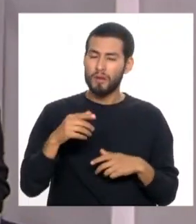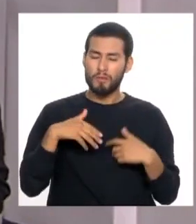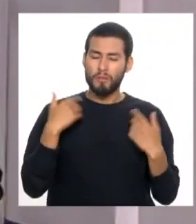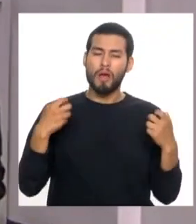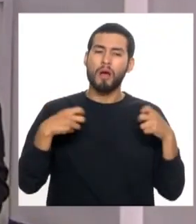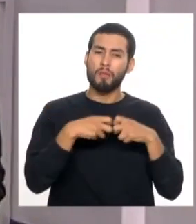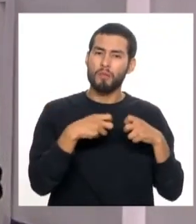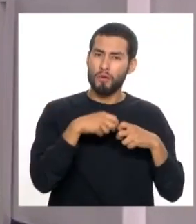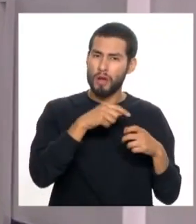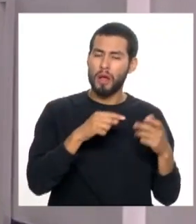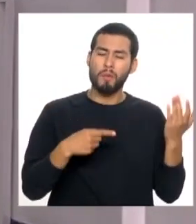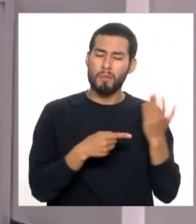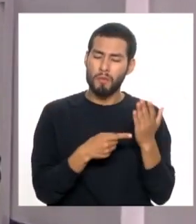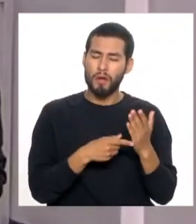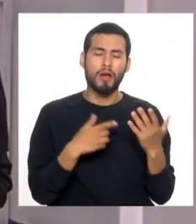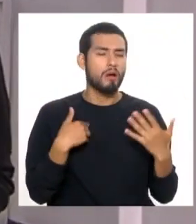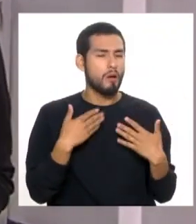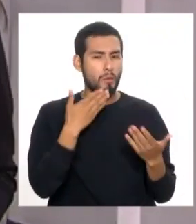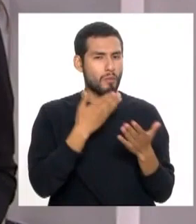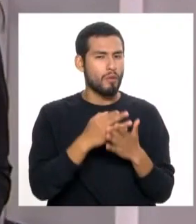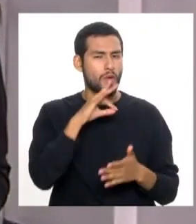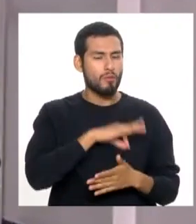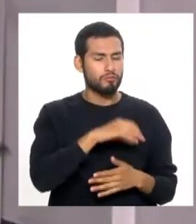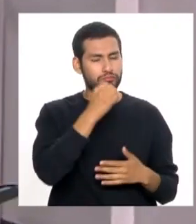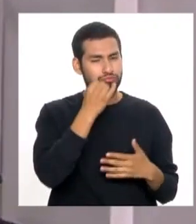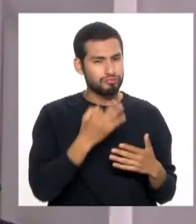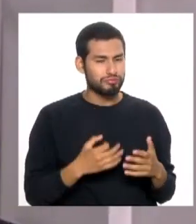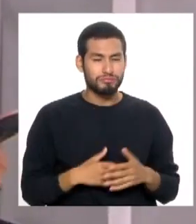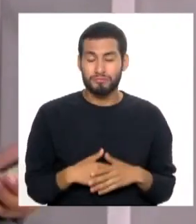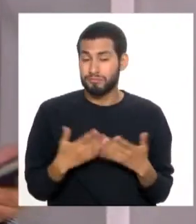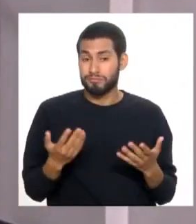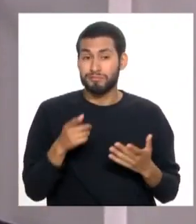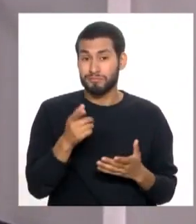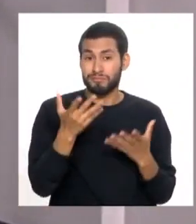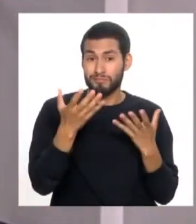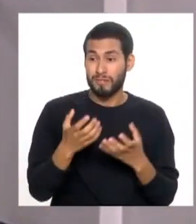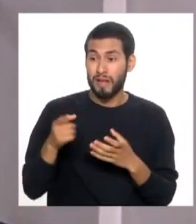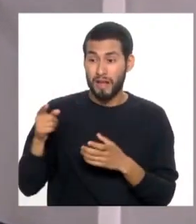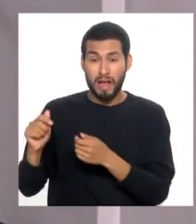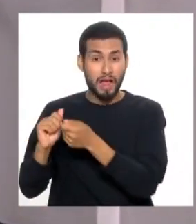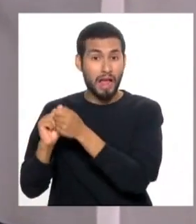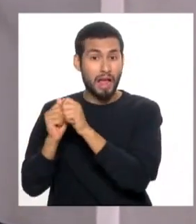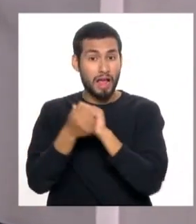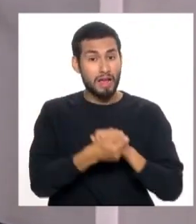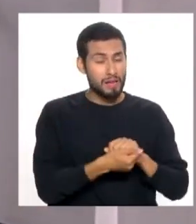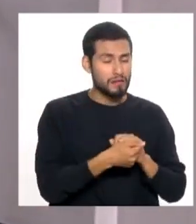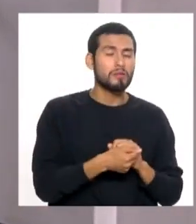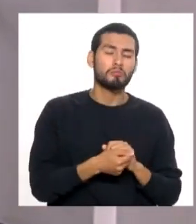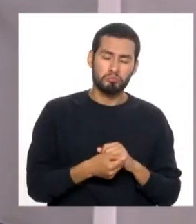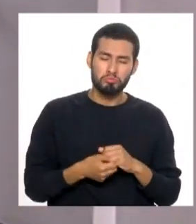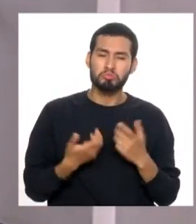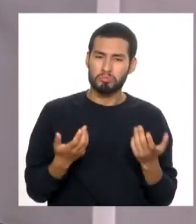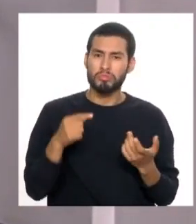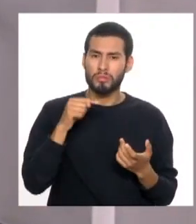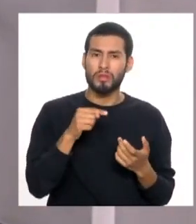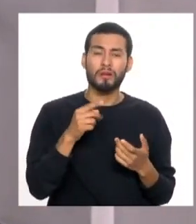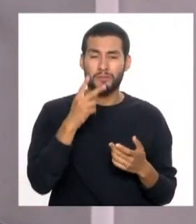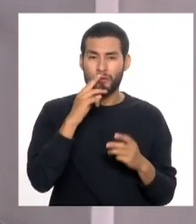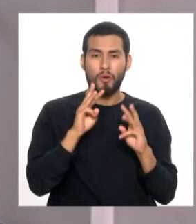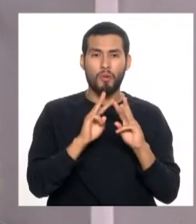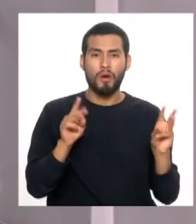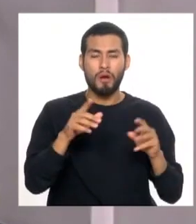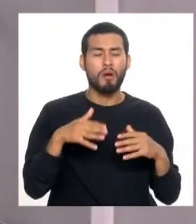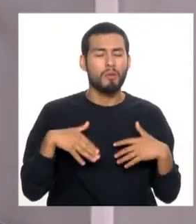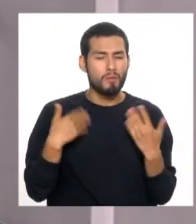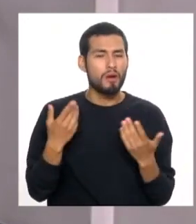virtual es una que tiene muchísimos beneficios. Y en el caso de que quieran pasarlos, ya lo saben, ya han mencionado la página web para